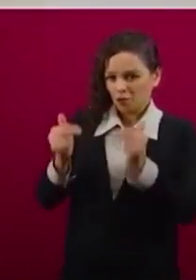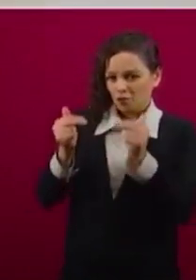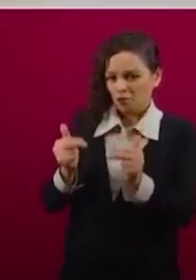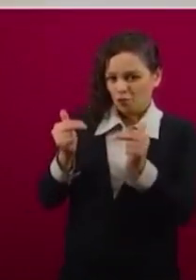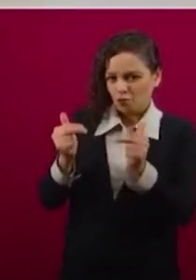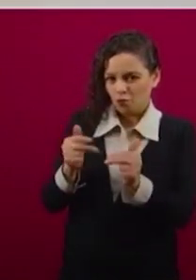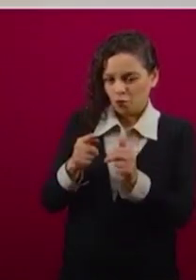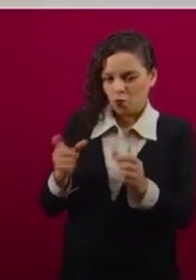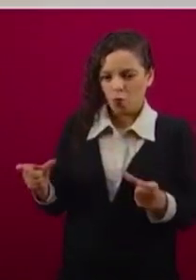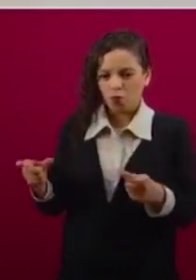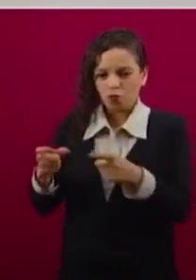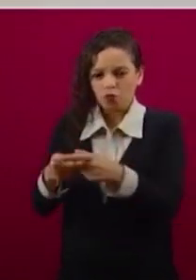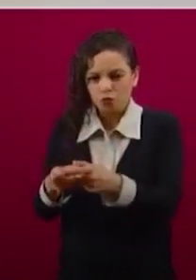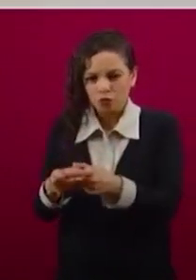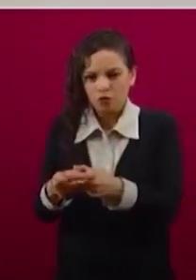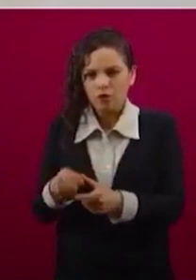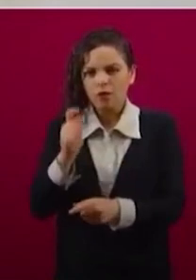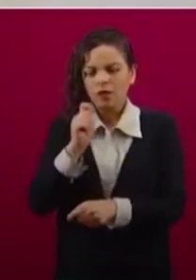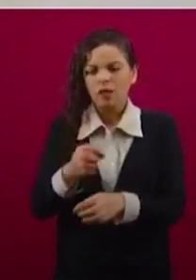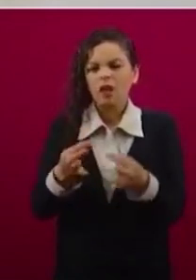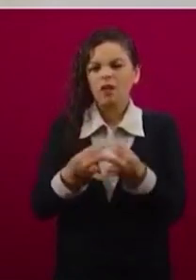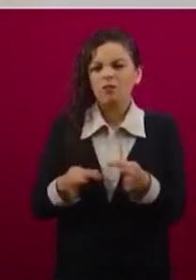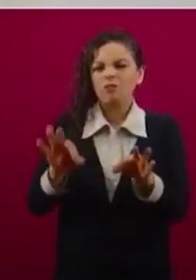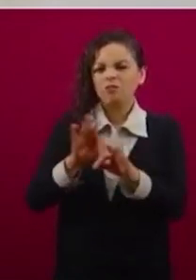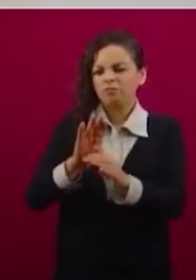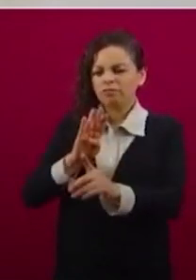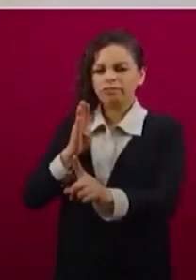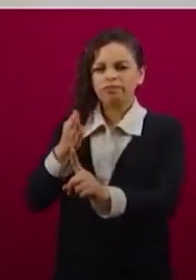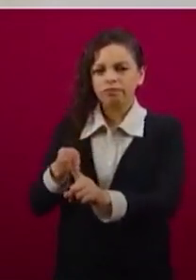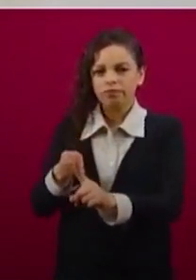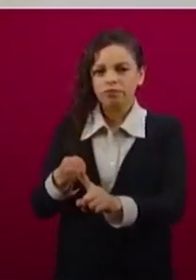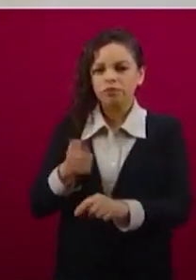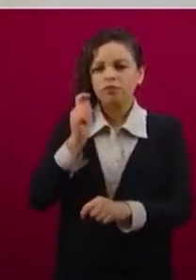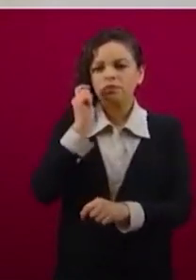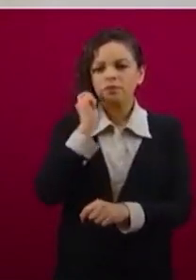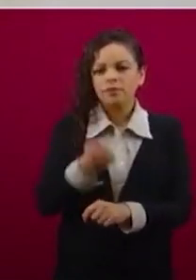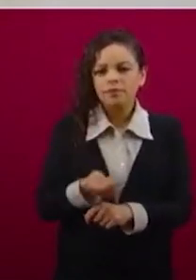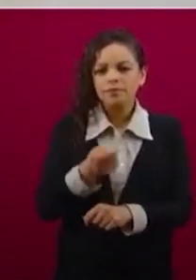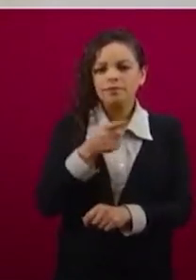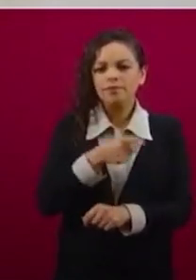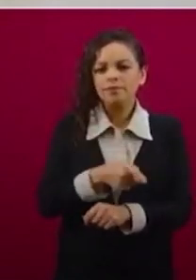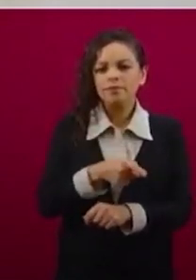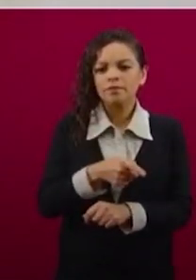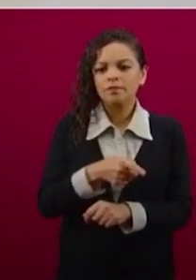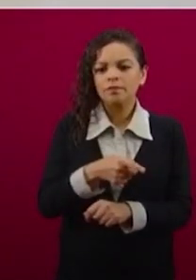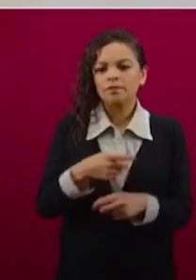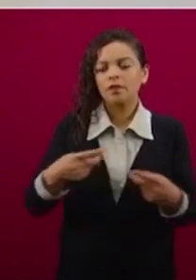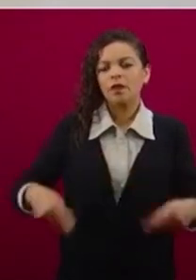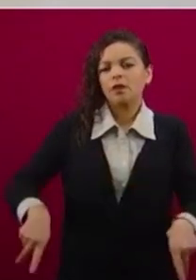es la venta de un bien, la venta de un